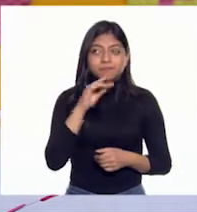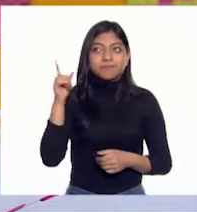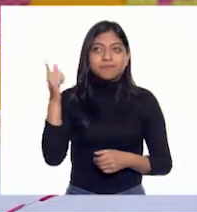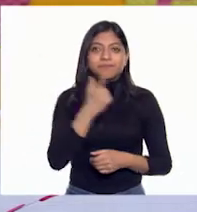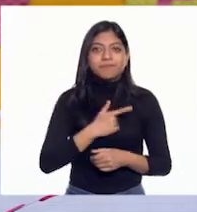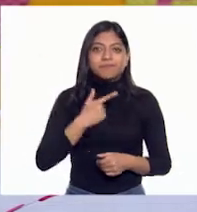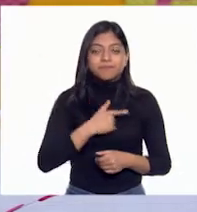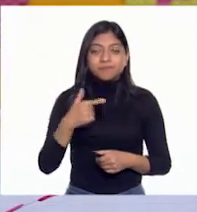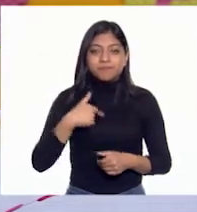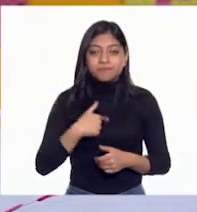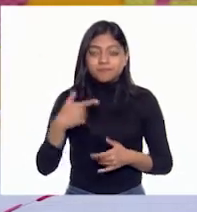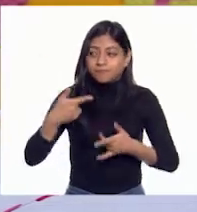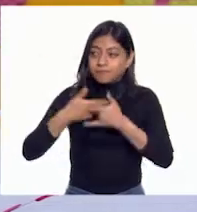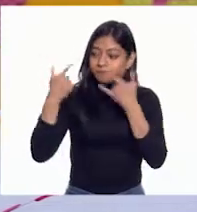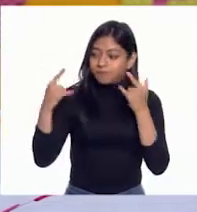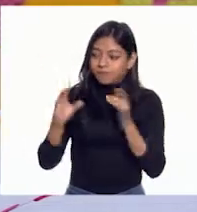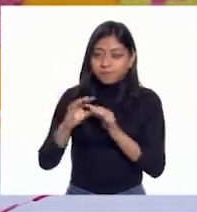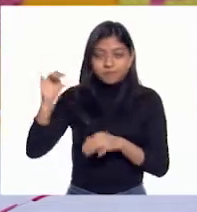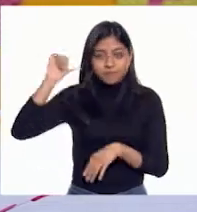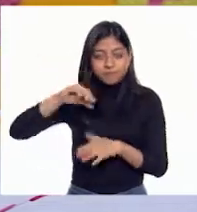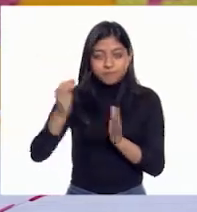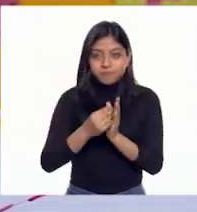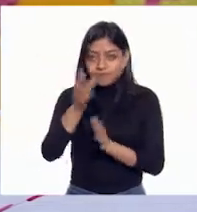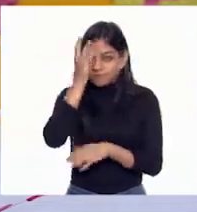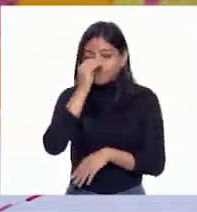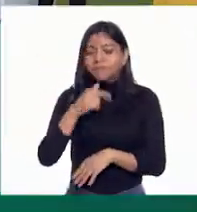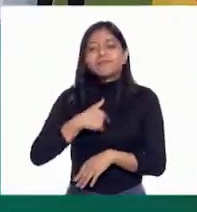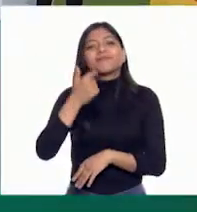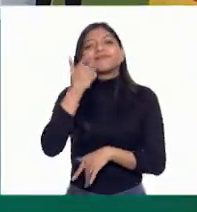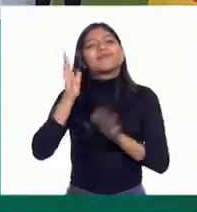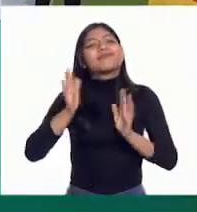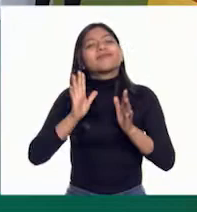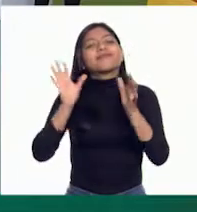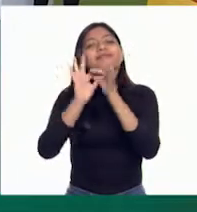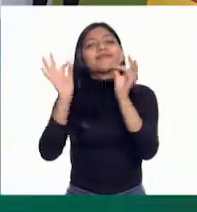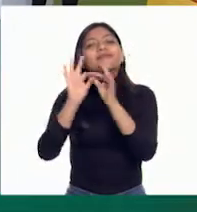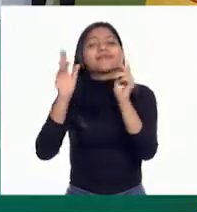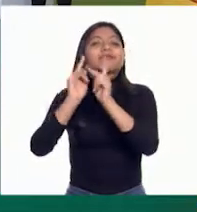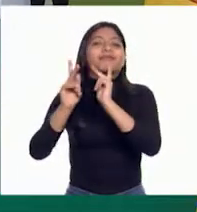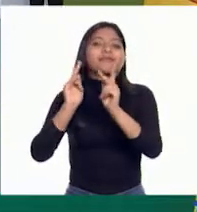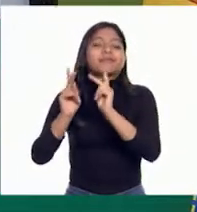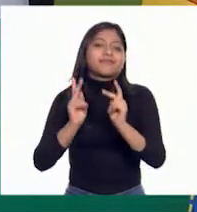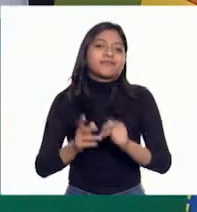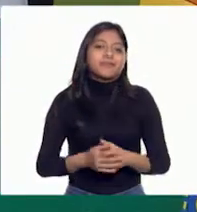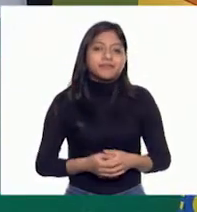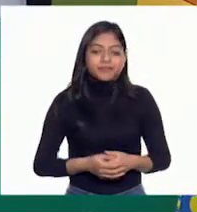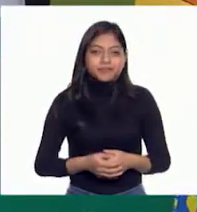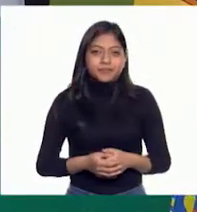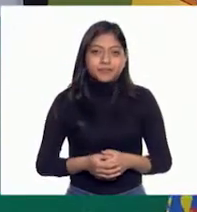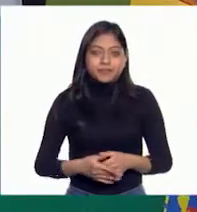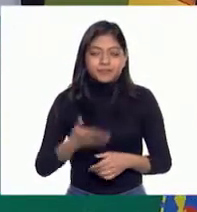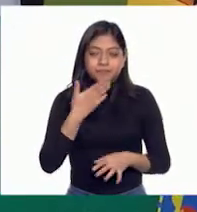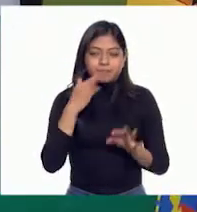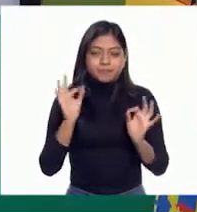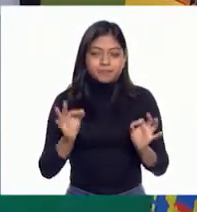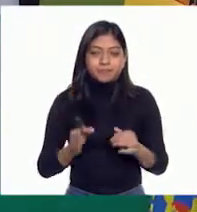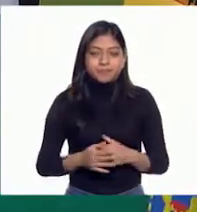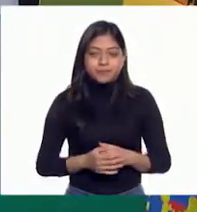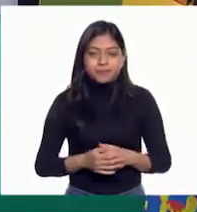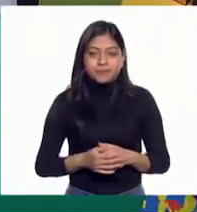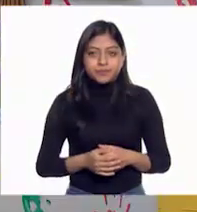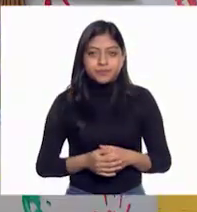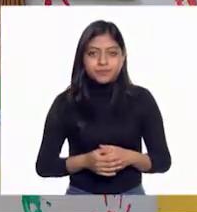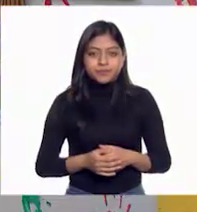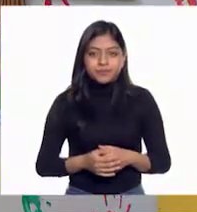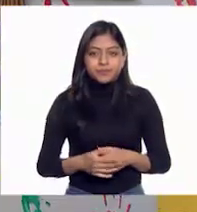encantar toda esta historia. Ya quiero llegar a la casa para platicarle. Ay, sí. Muy bien, Gloria, que le platiques